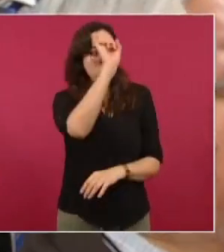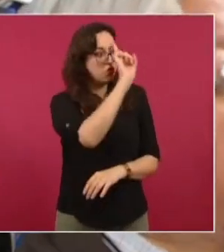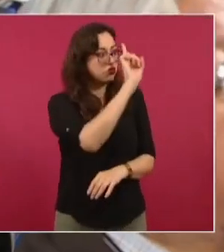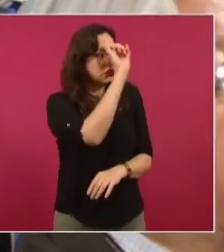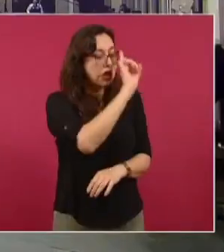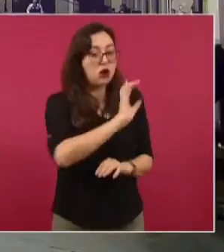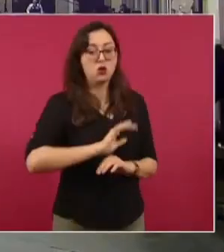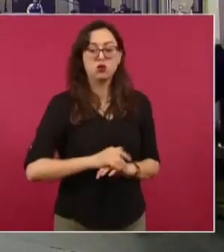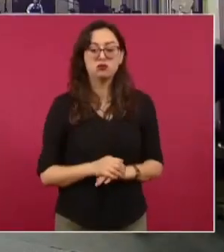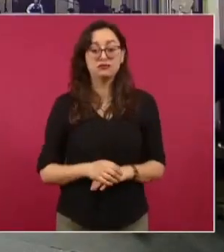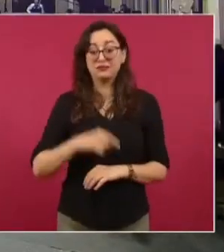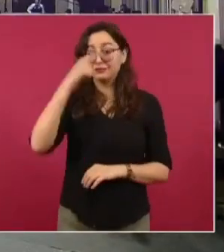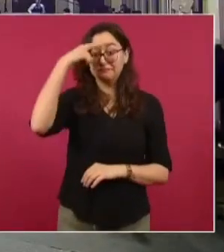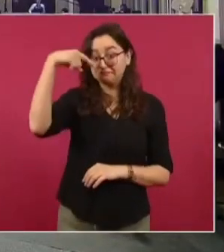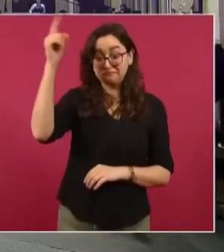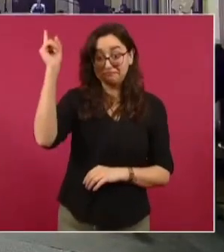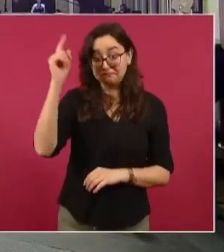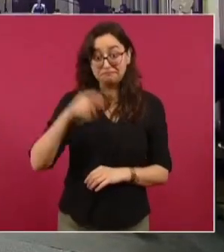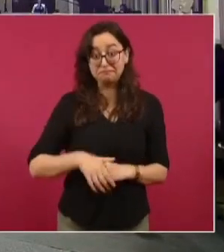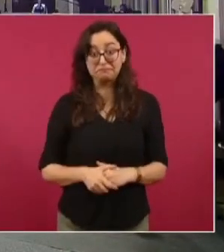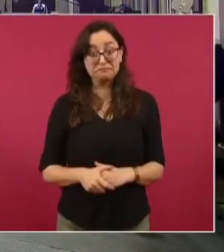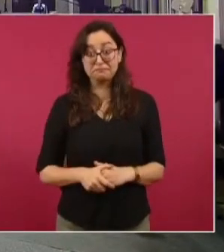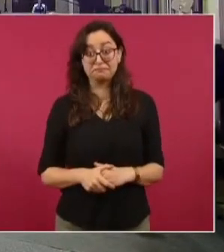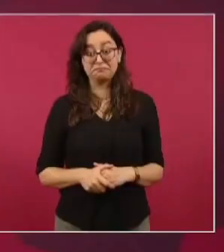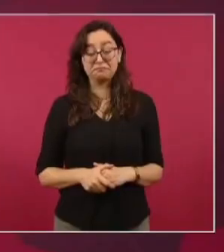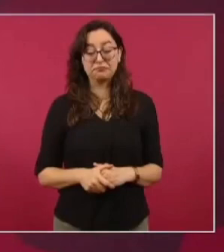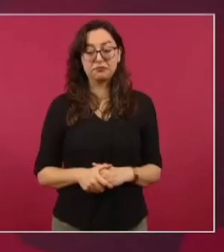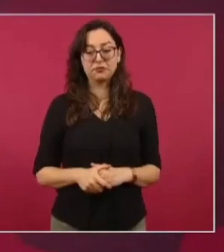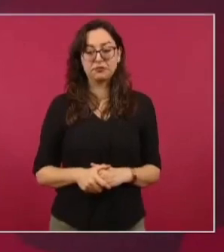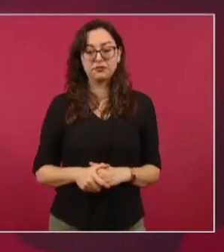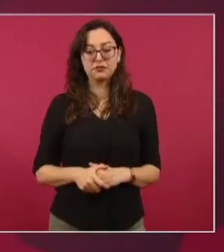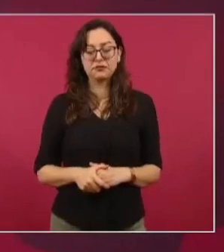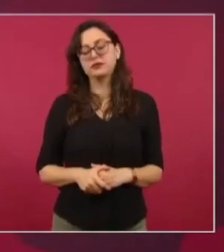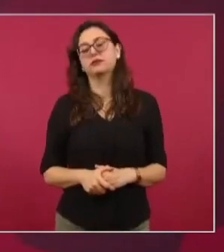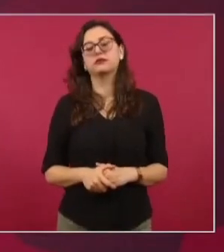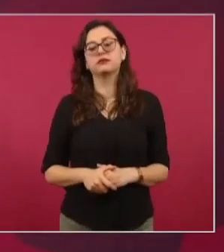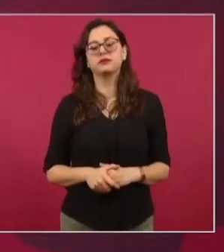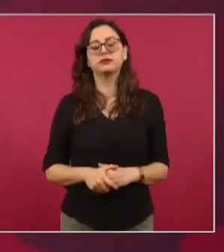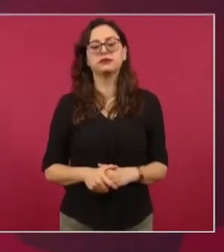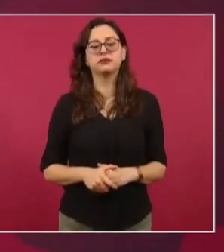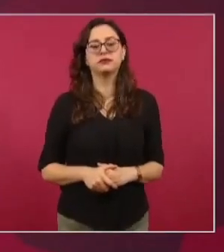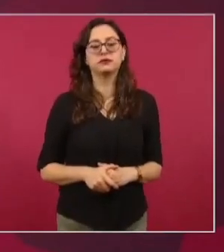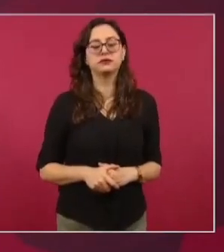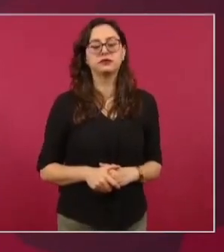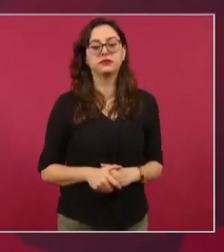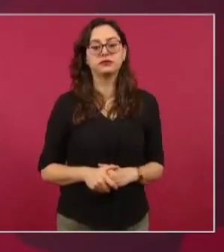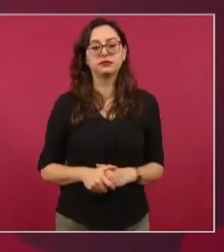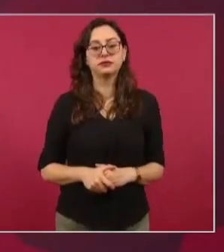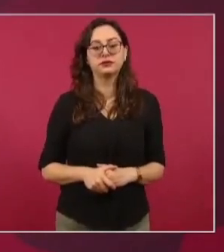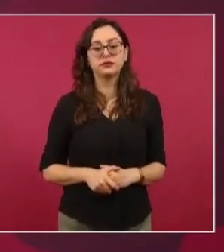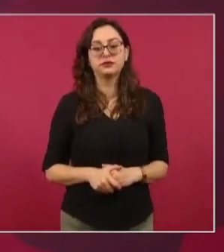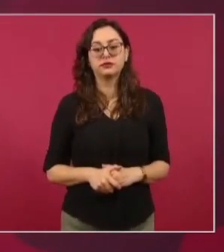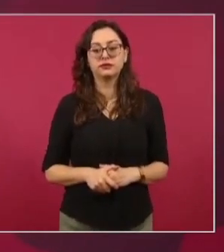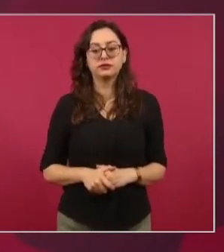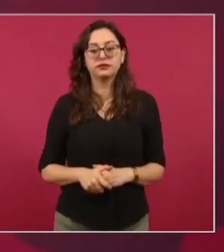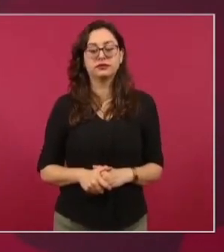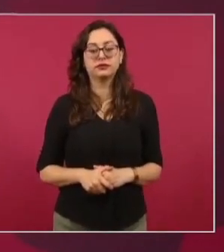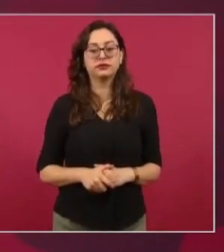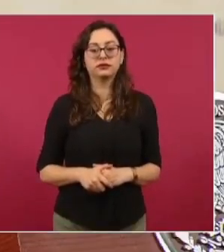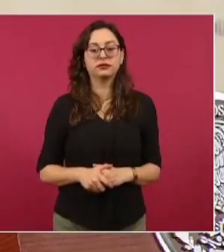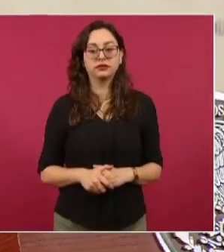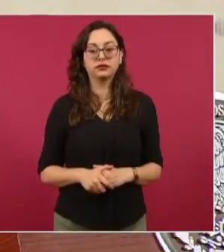fácil es como la manía que tienen de querer